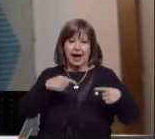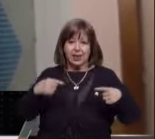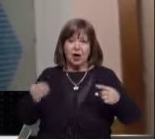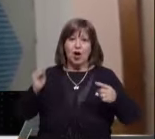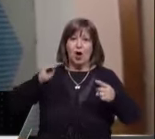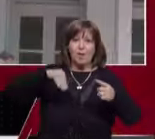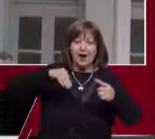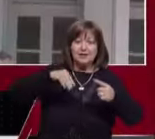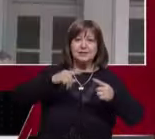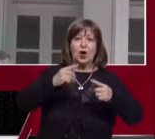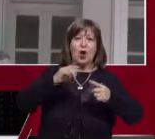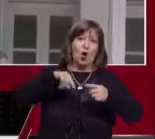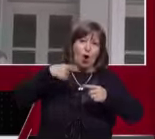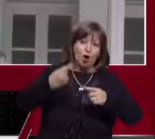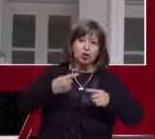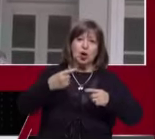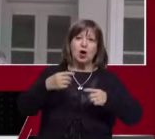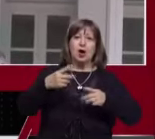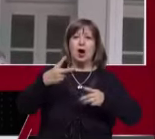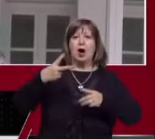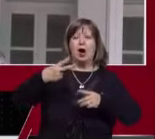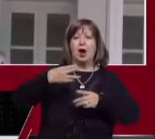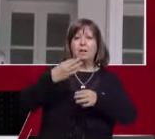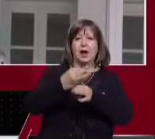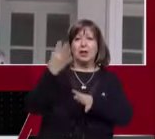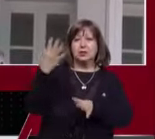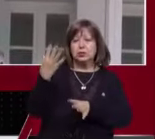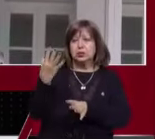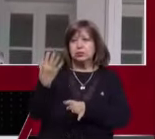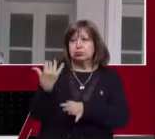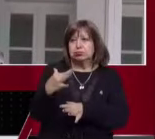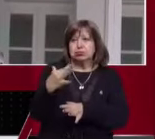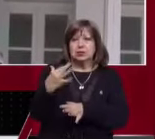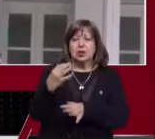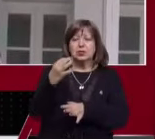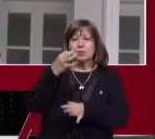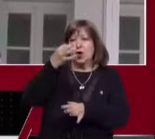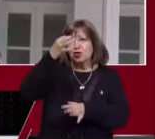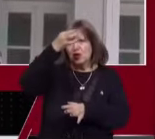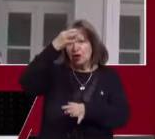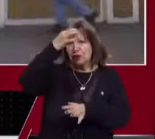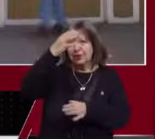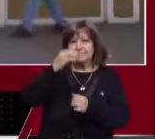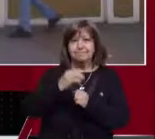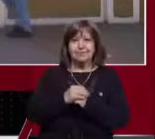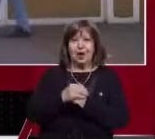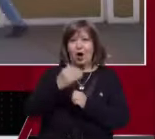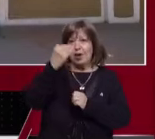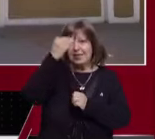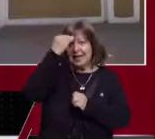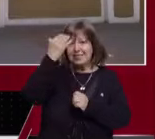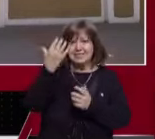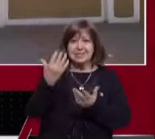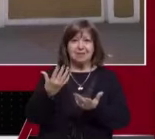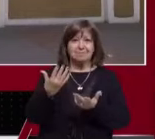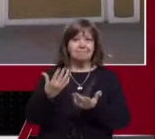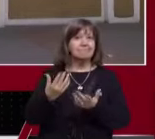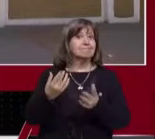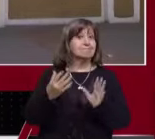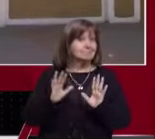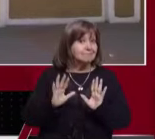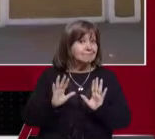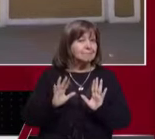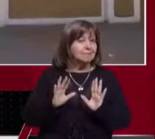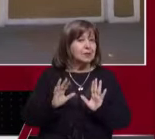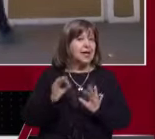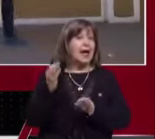Mendoza somos un promedio entre 12 y 15, contando los médicos de planta o que ya están formados, y los fellowships, los médicos que están en etapa de